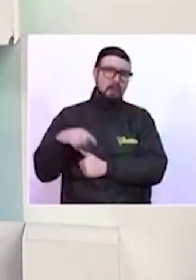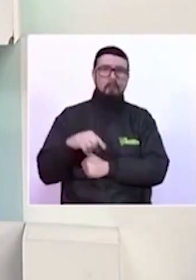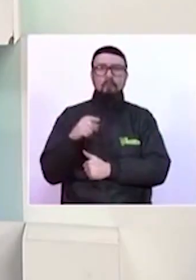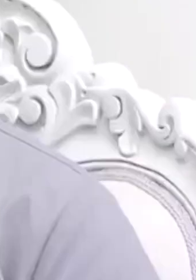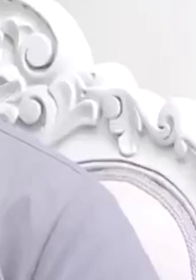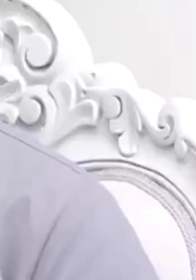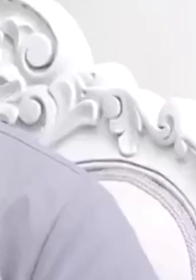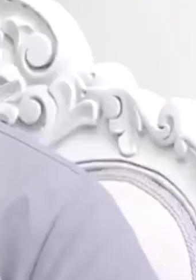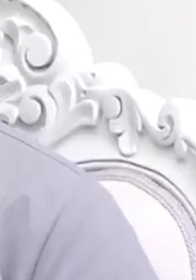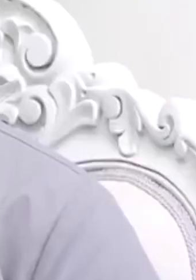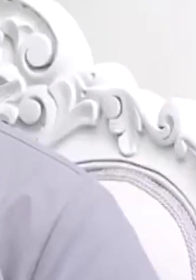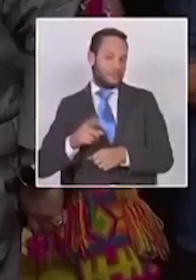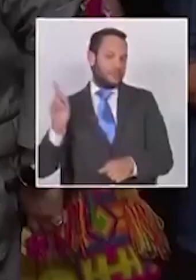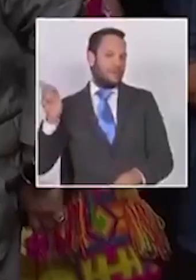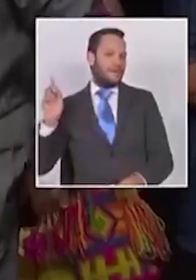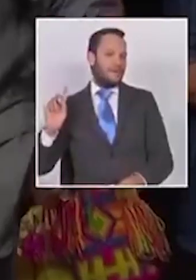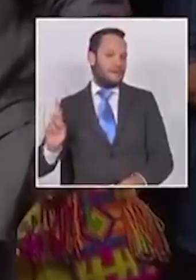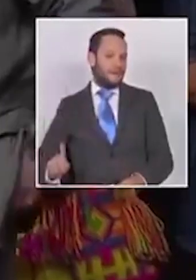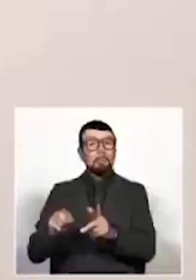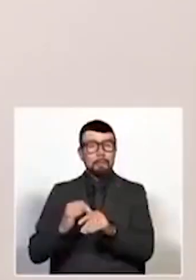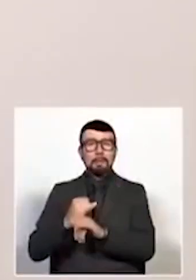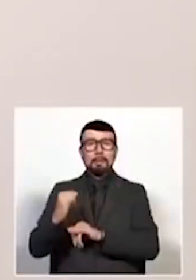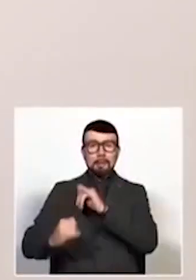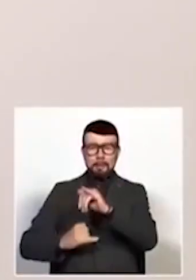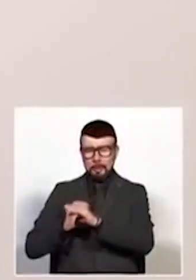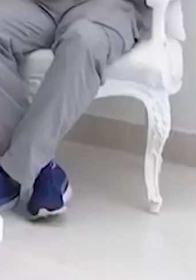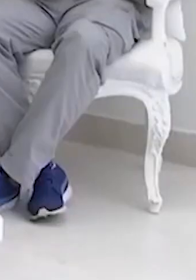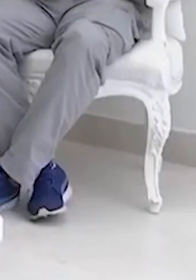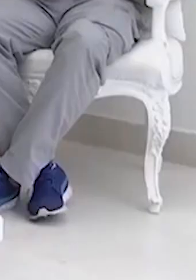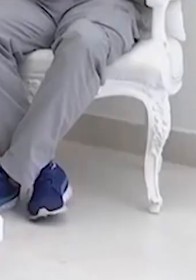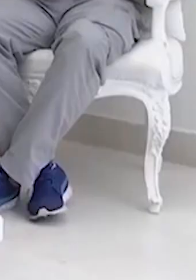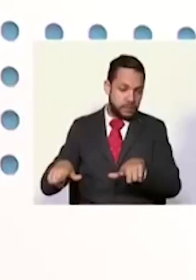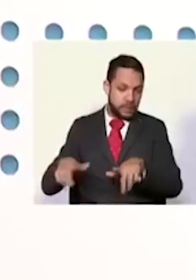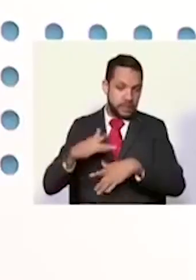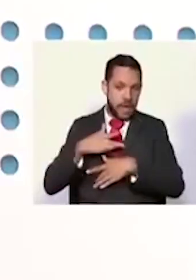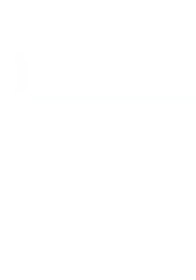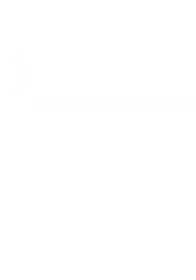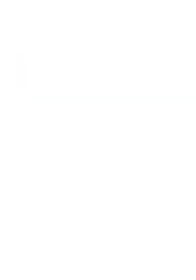salud, sintonicen Conexión Vital y acompáñenos en nuestras